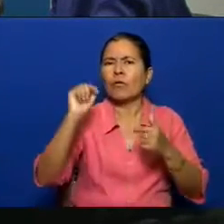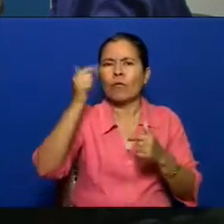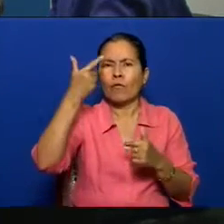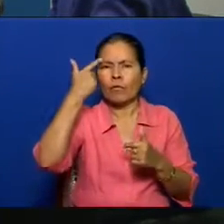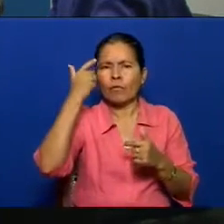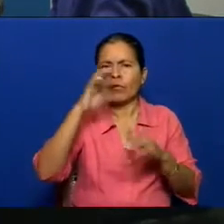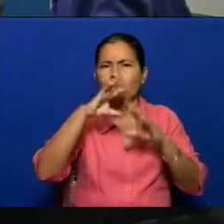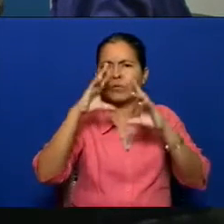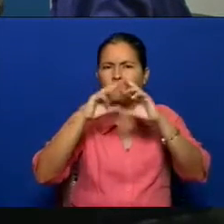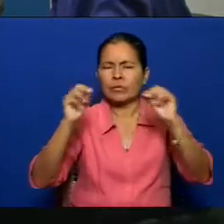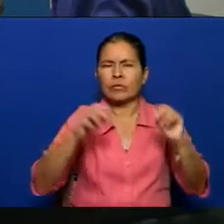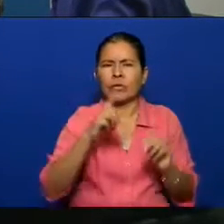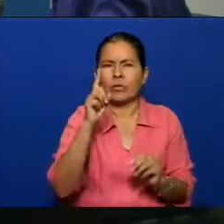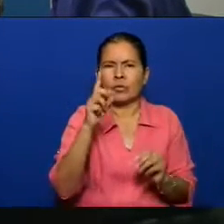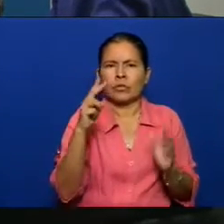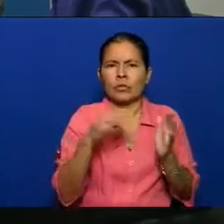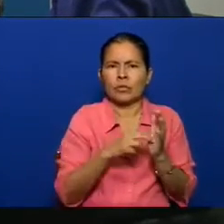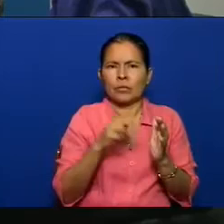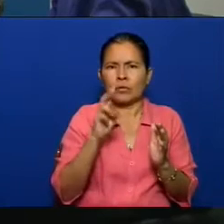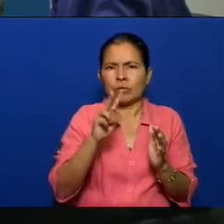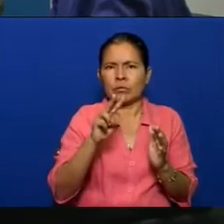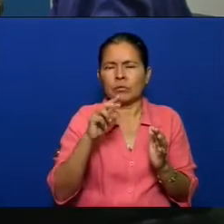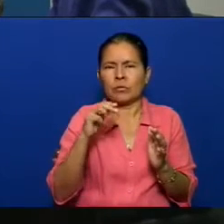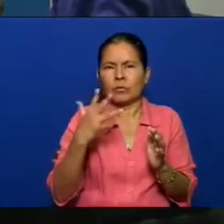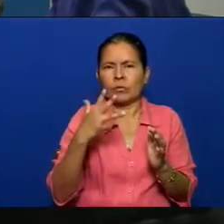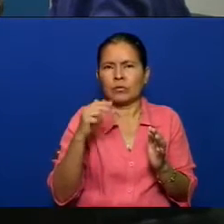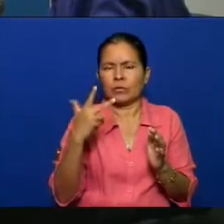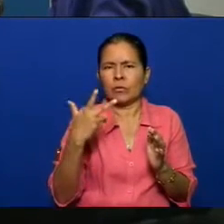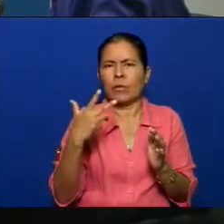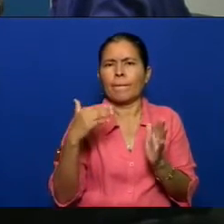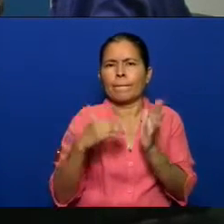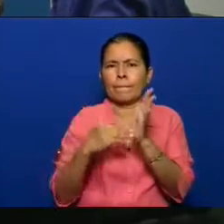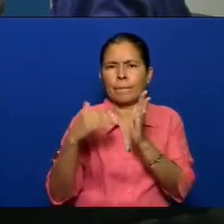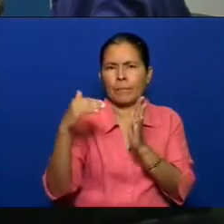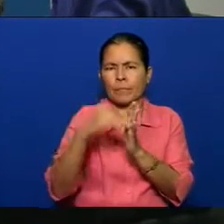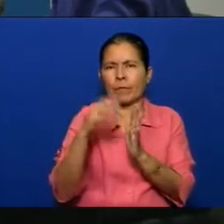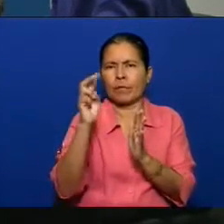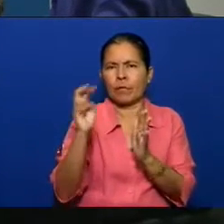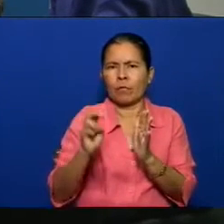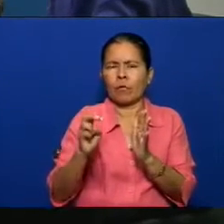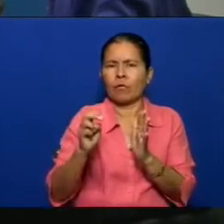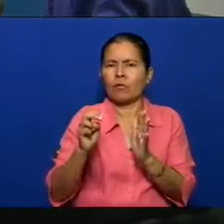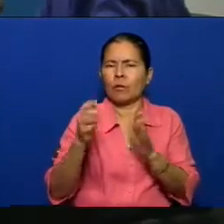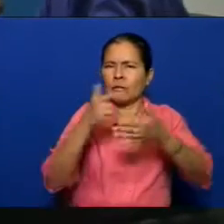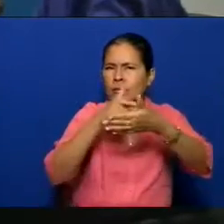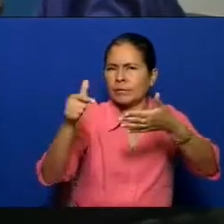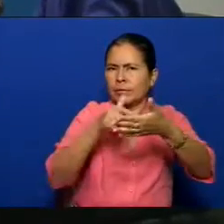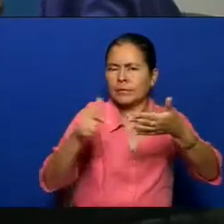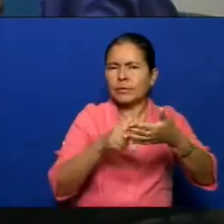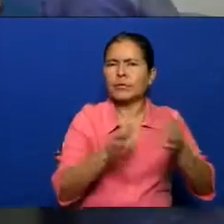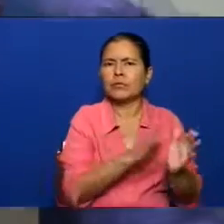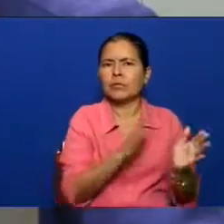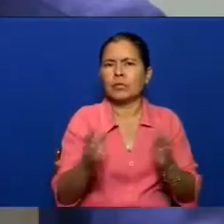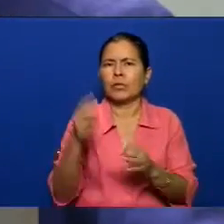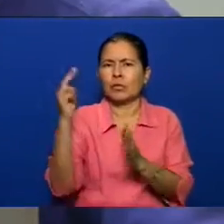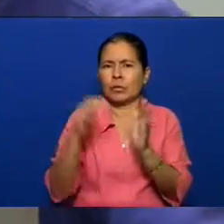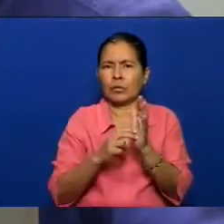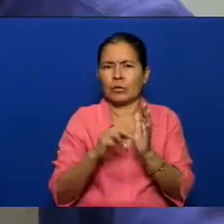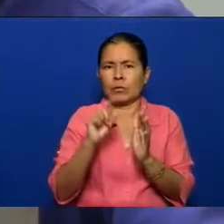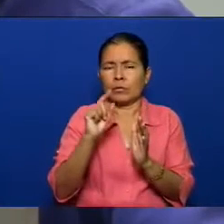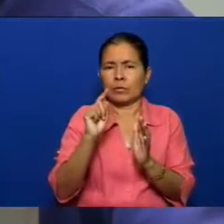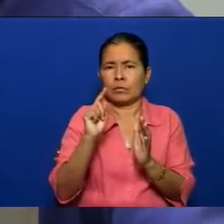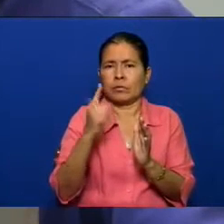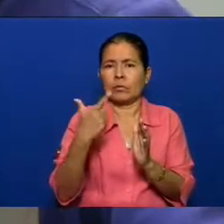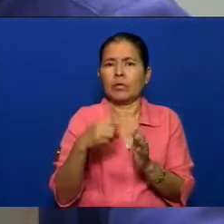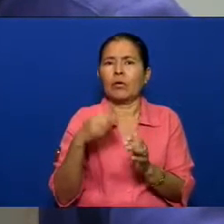de 12.298 millones de córdobas. Para el año 2017 será